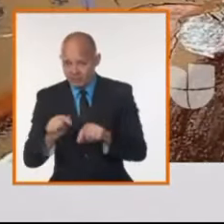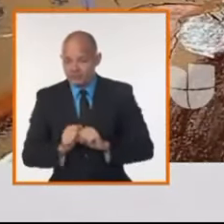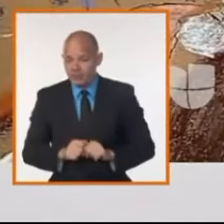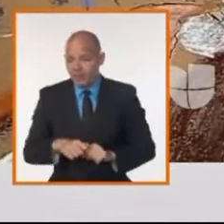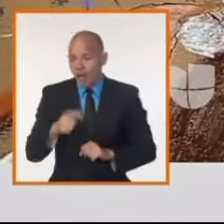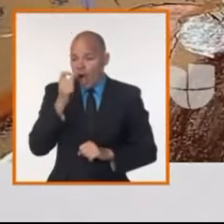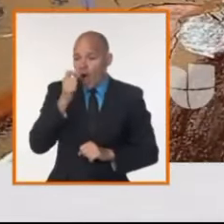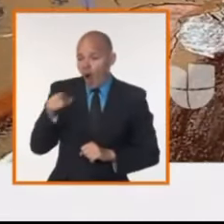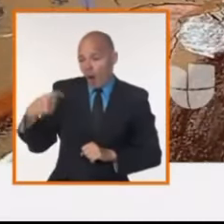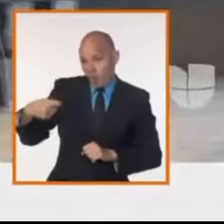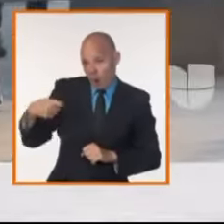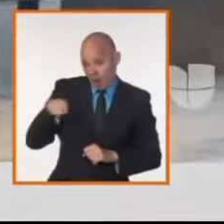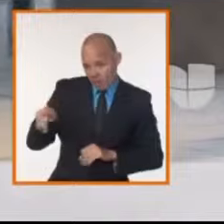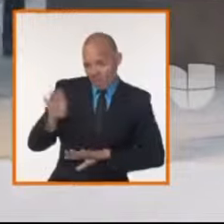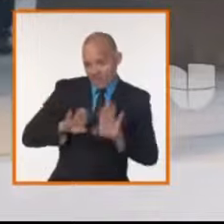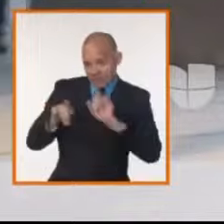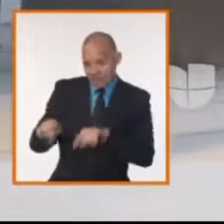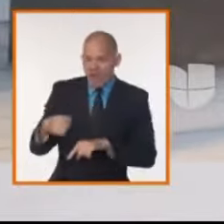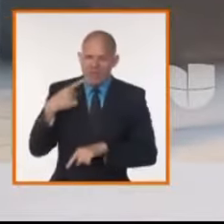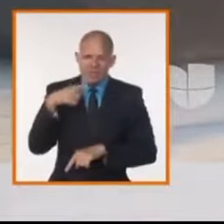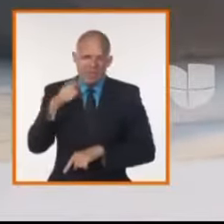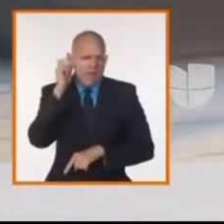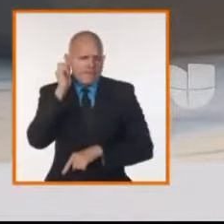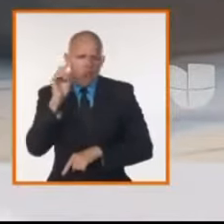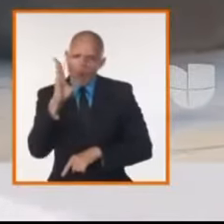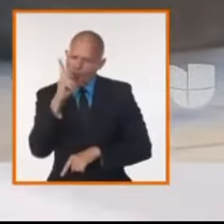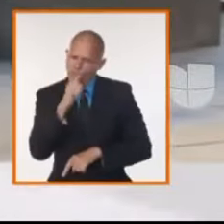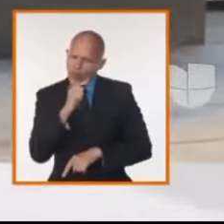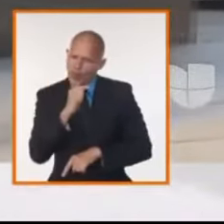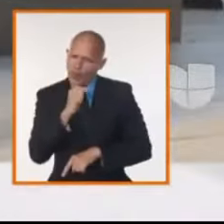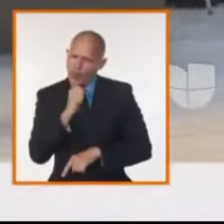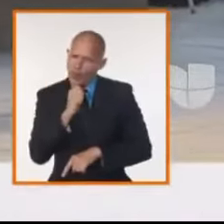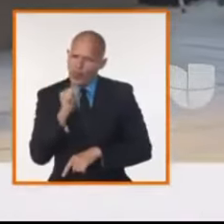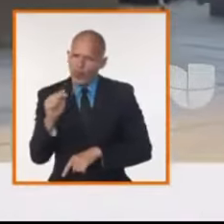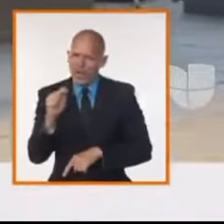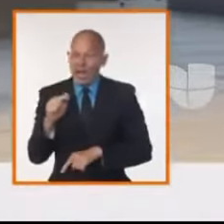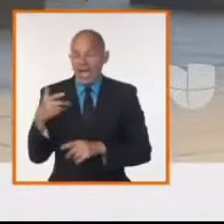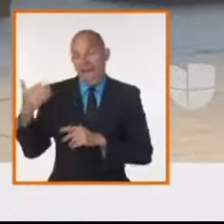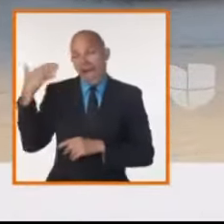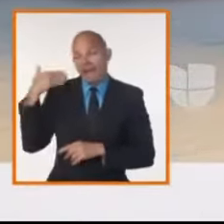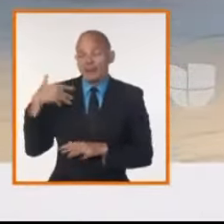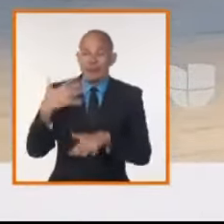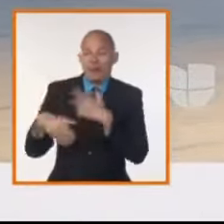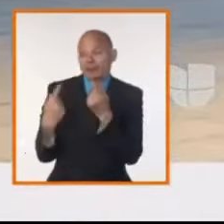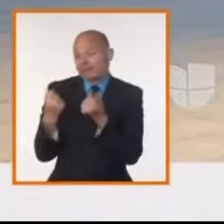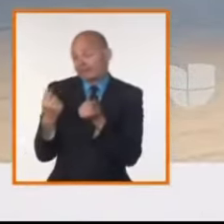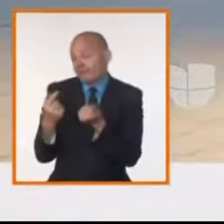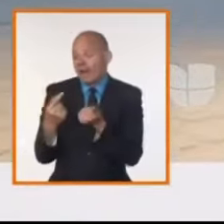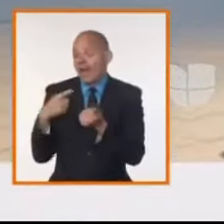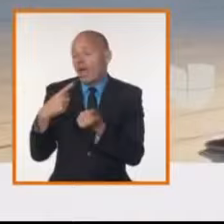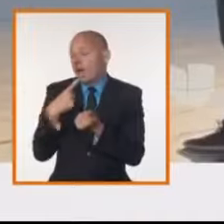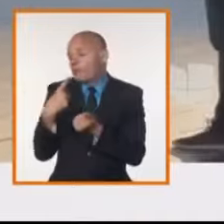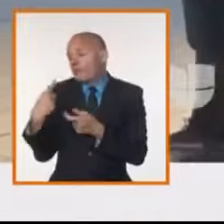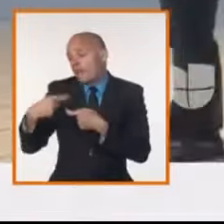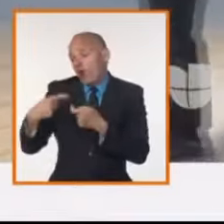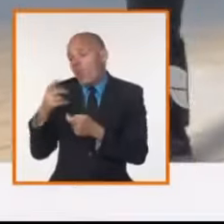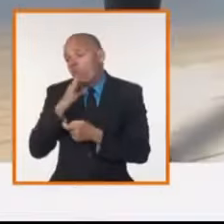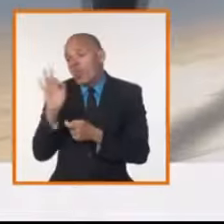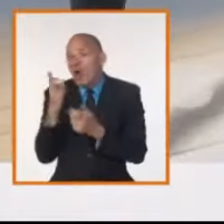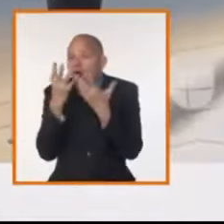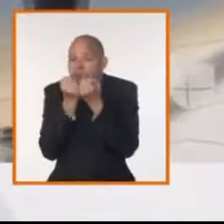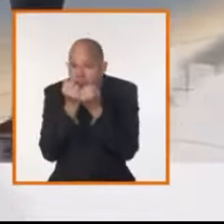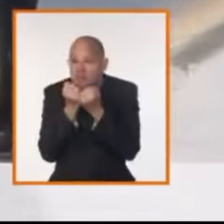describió a nadinn como una mujer hermosa que tenía problemas económicos y que nunca le contó a su marido los